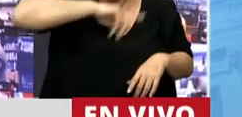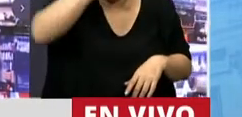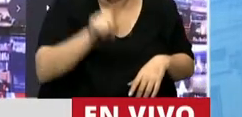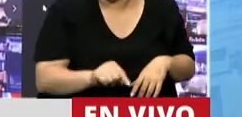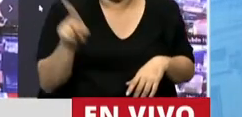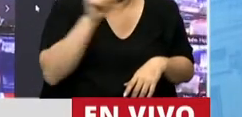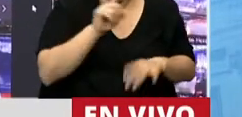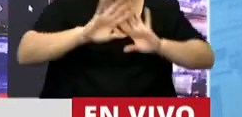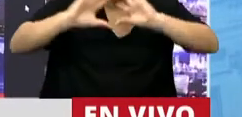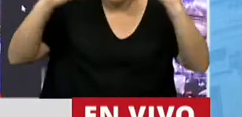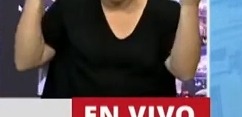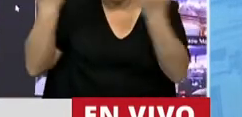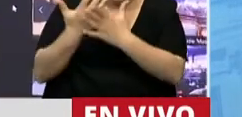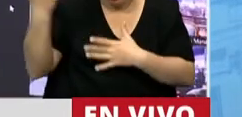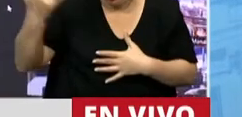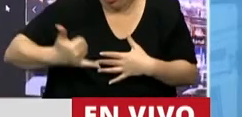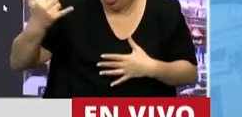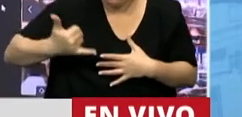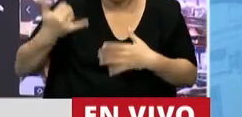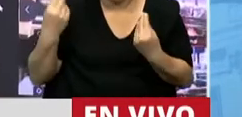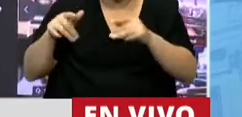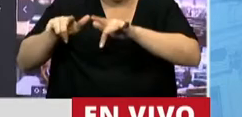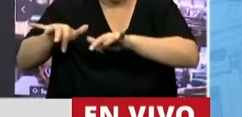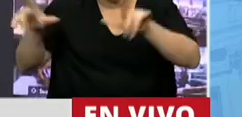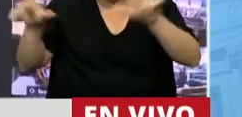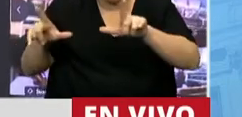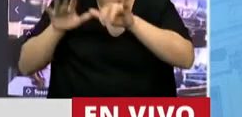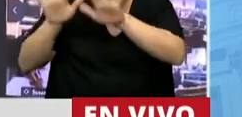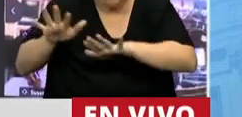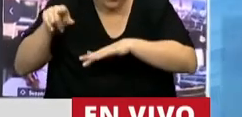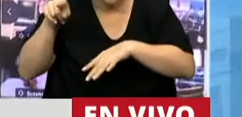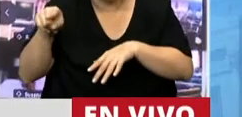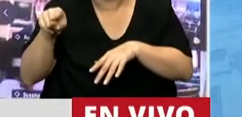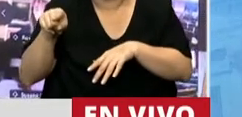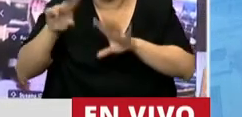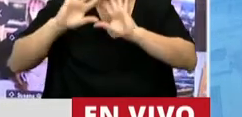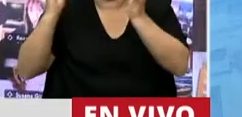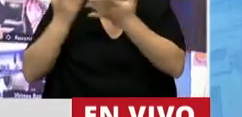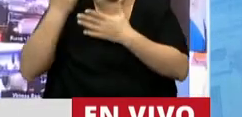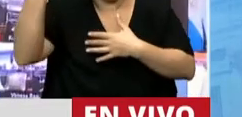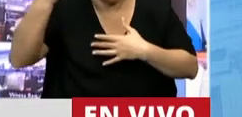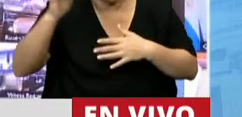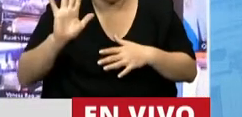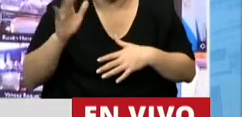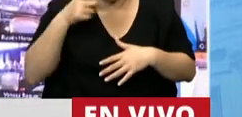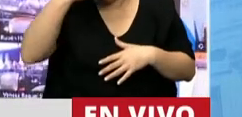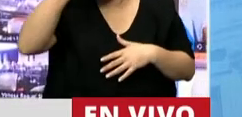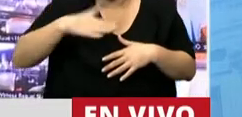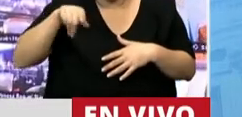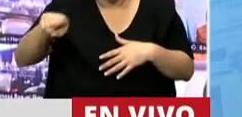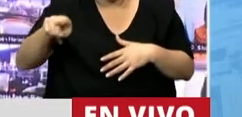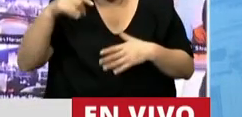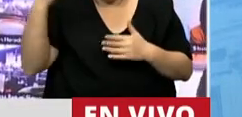fenómeno de escala global, porque se genera en el ciberespacio, pero con consecuencia que tristemente traspasan